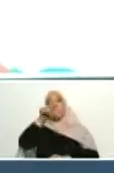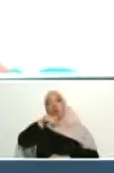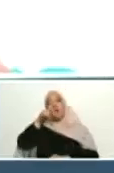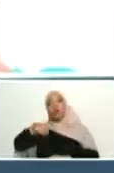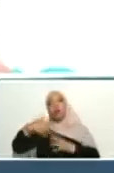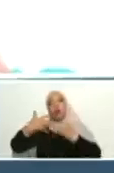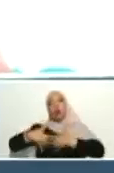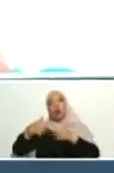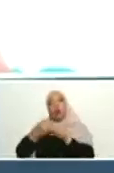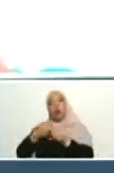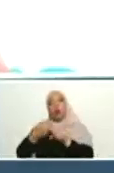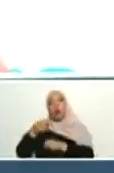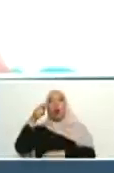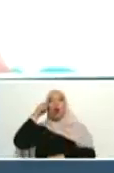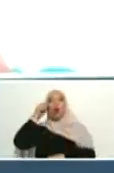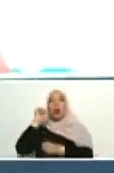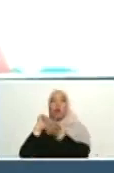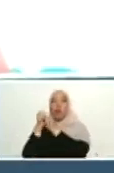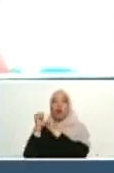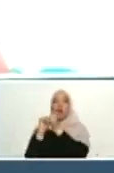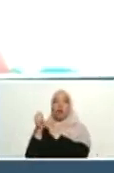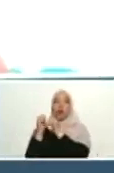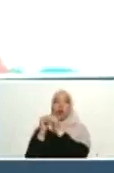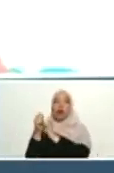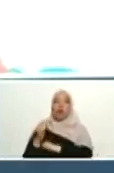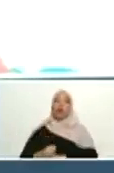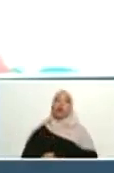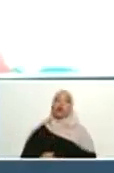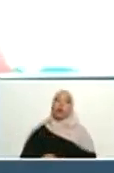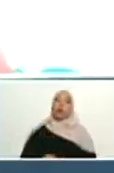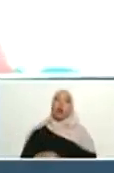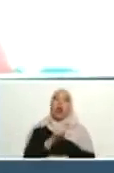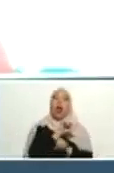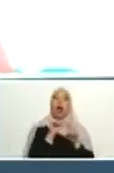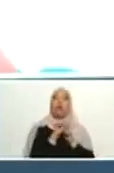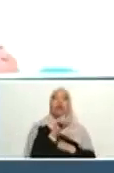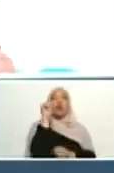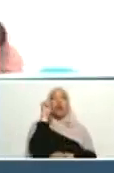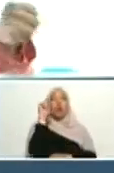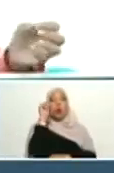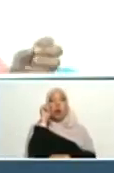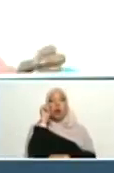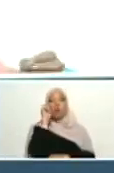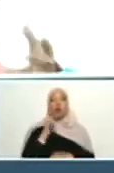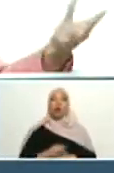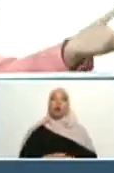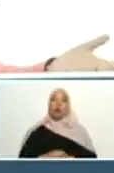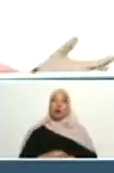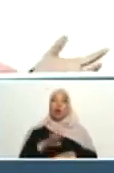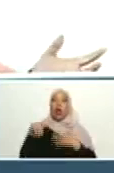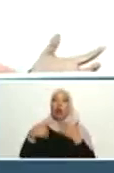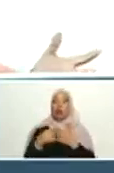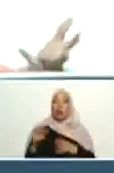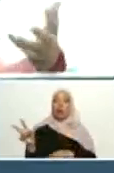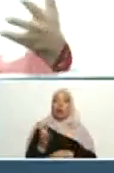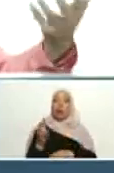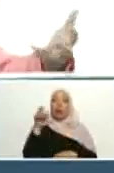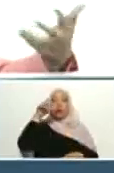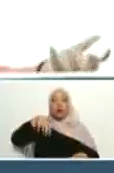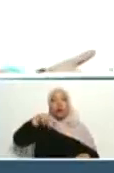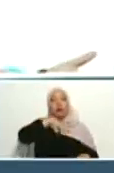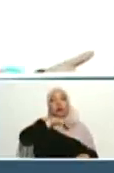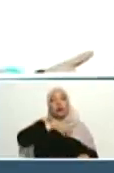promotores en turismo deportivo, en turismo ecológico, que también es muy importante, se desplegaron en todo el país, al igual que los funcionarios,